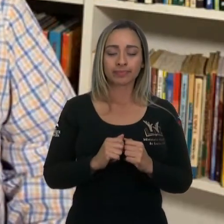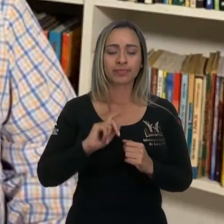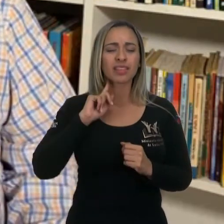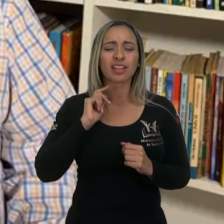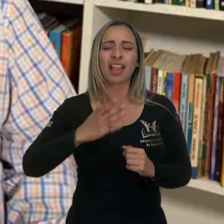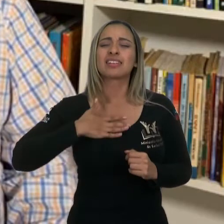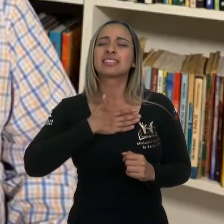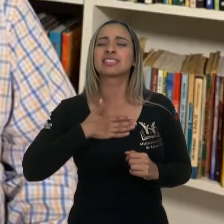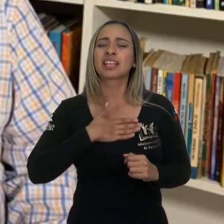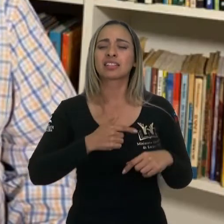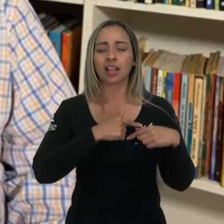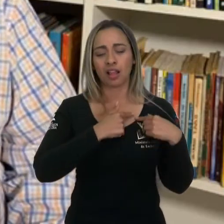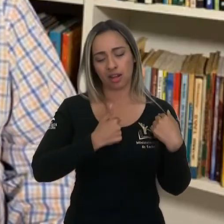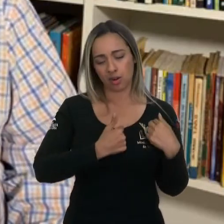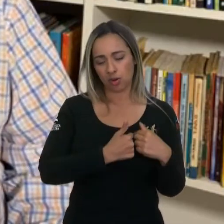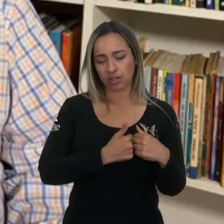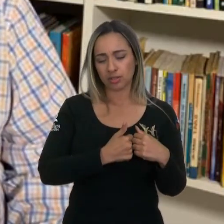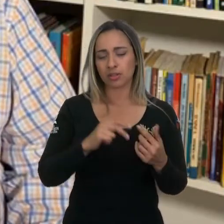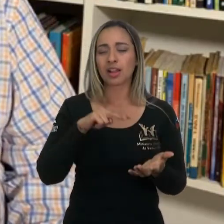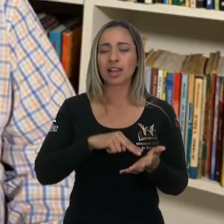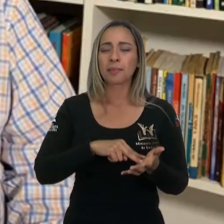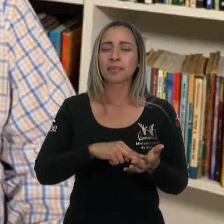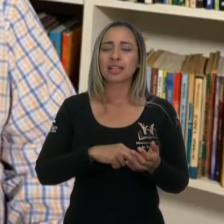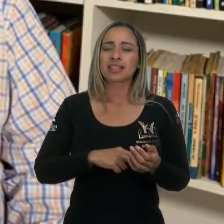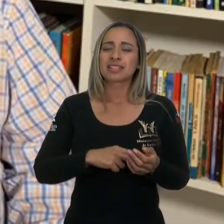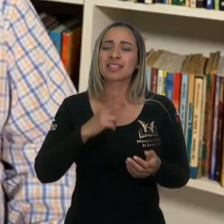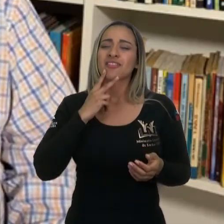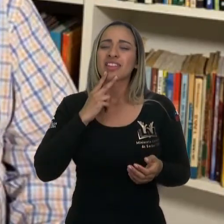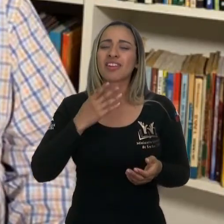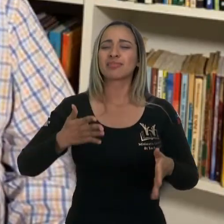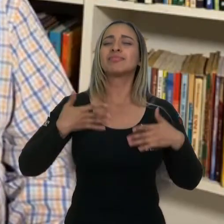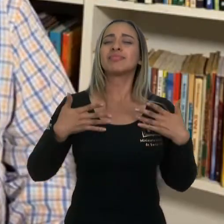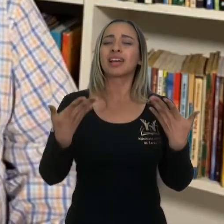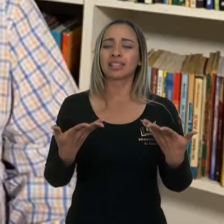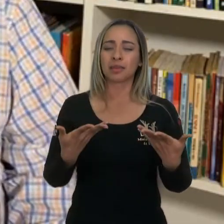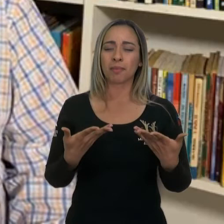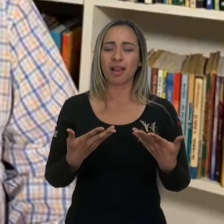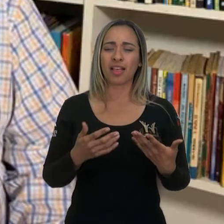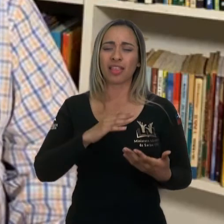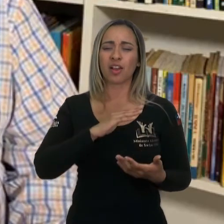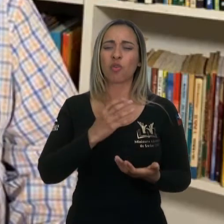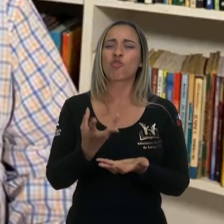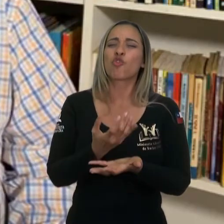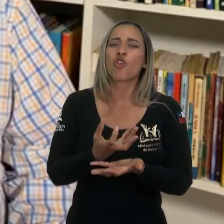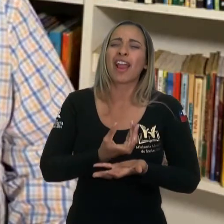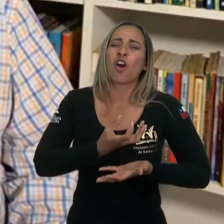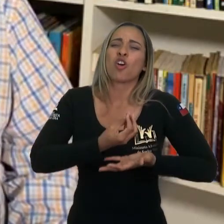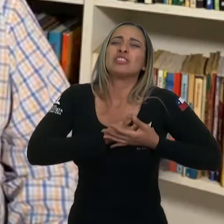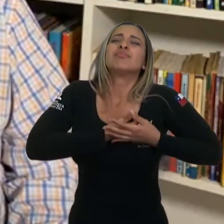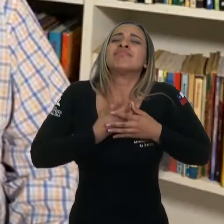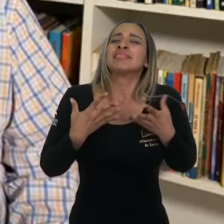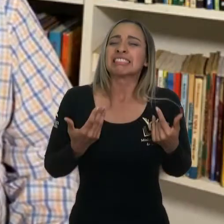Que sientan en su corazón la esperanza viva, reavivada, como un fuego ardiente para ser